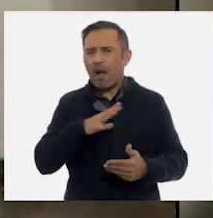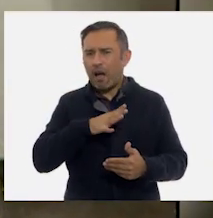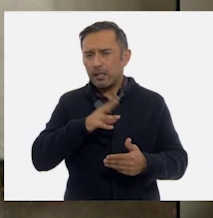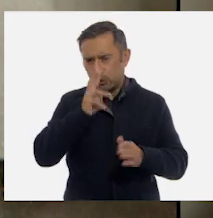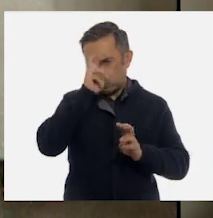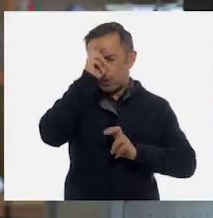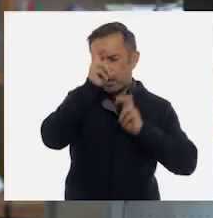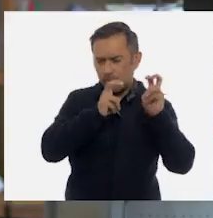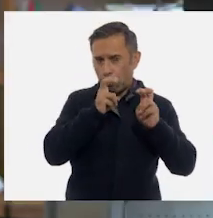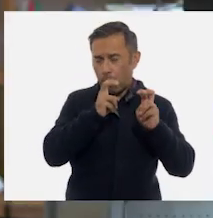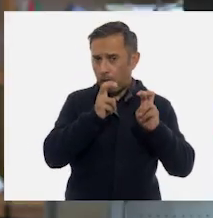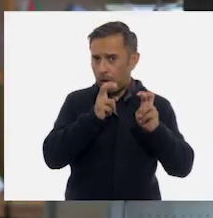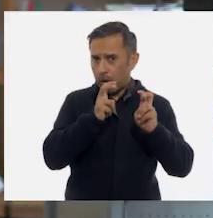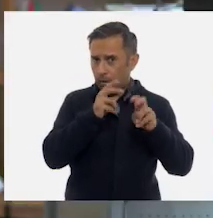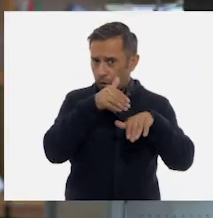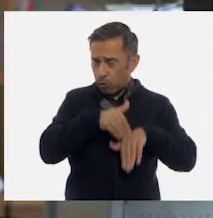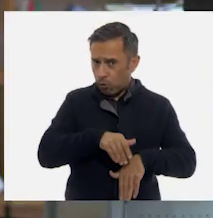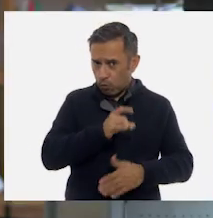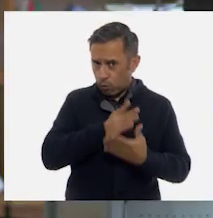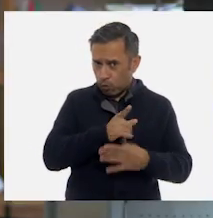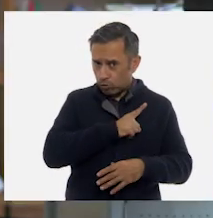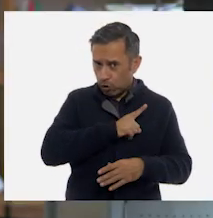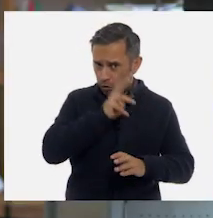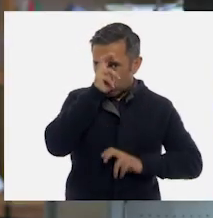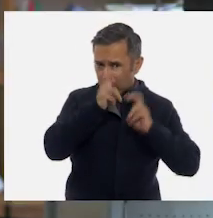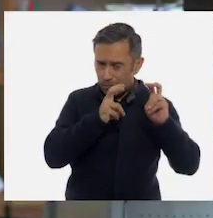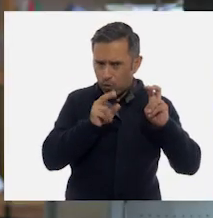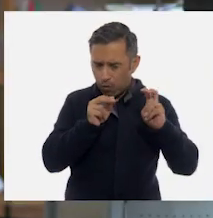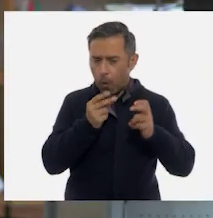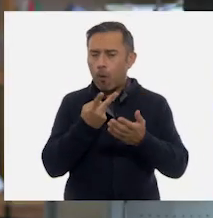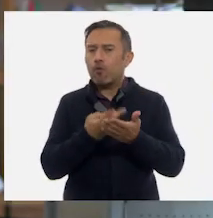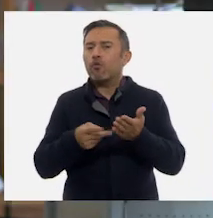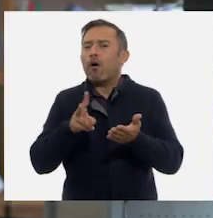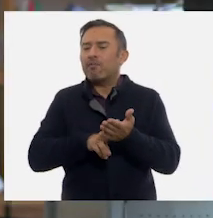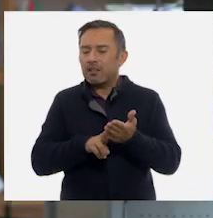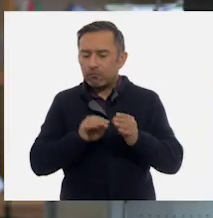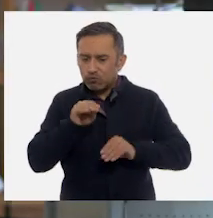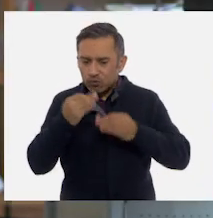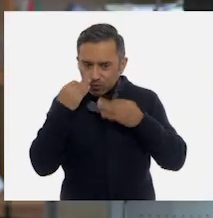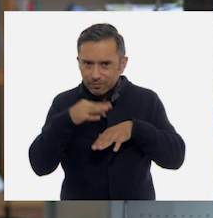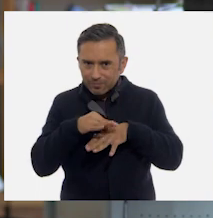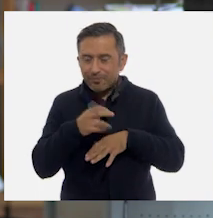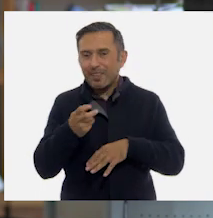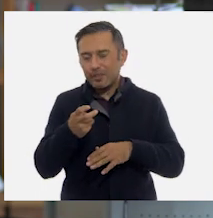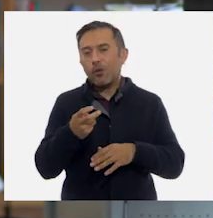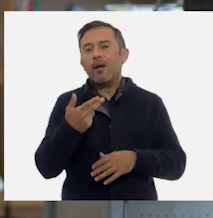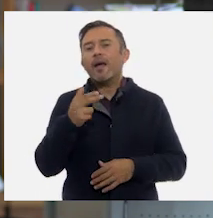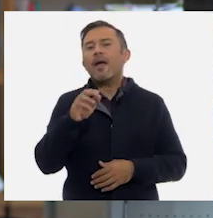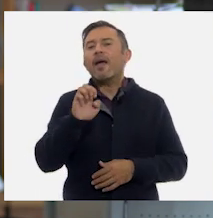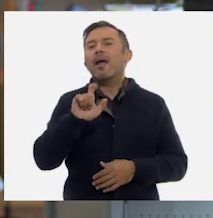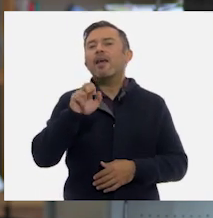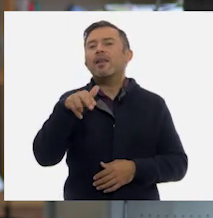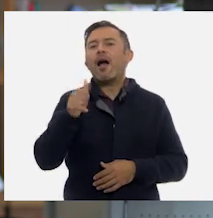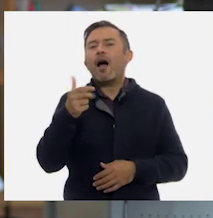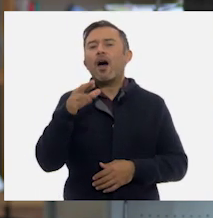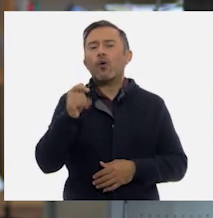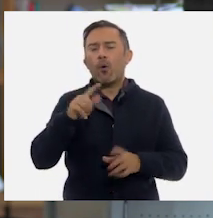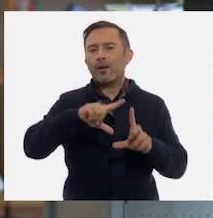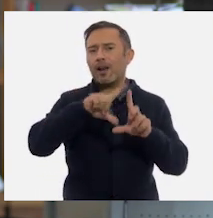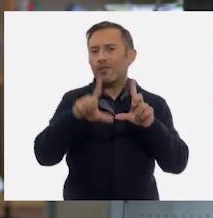ellos. Probablemente es la novela por la que es más conocida Elena Garro, nacional